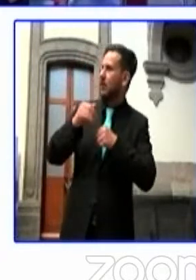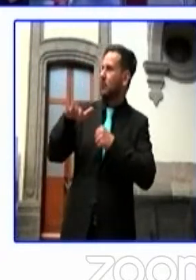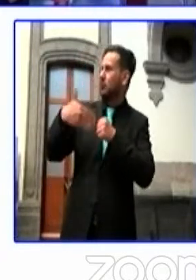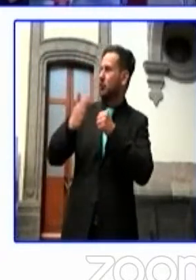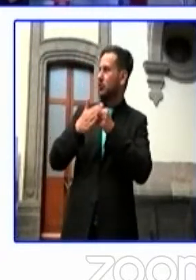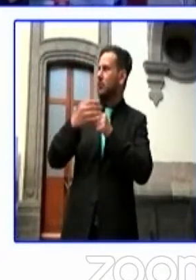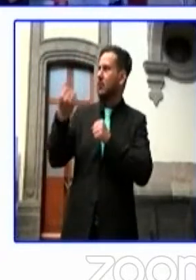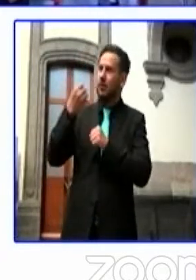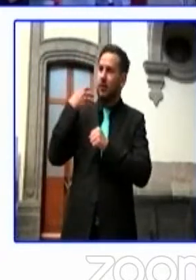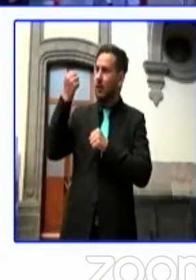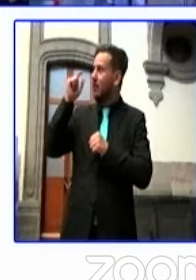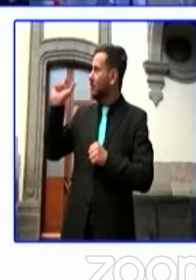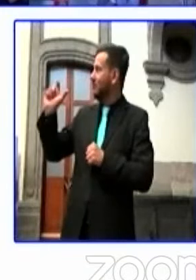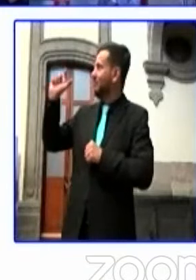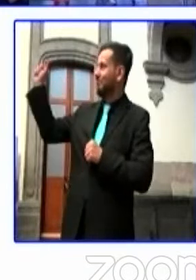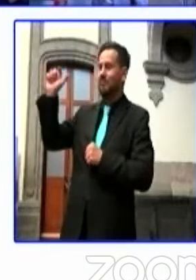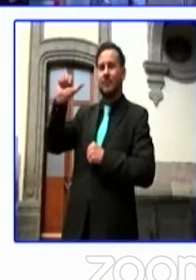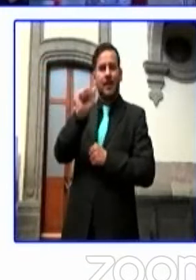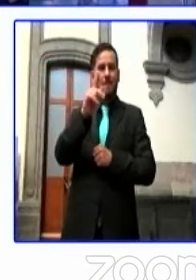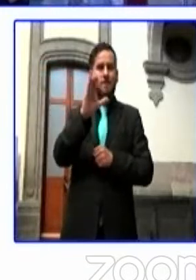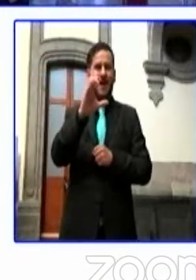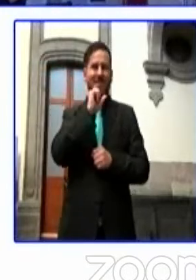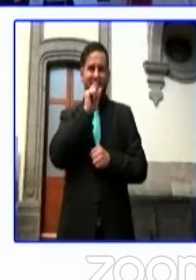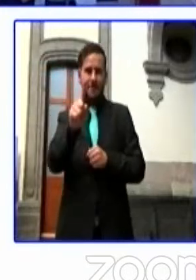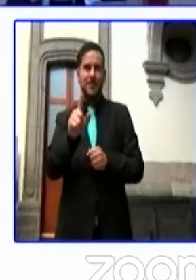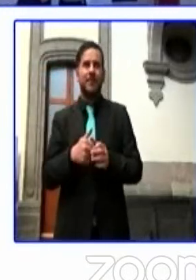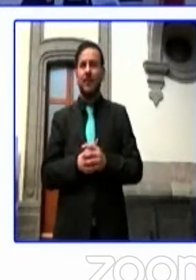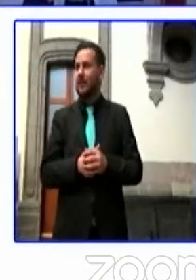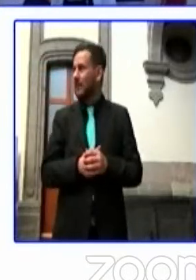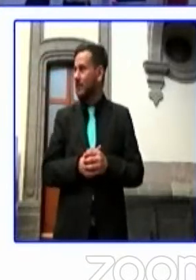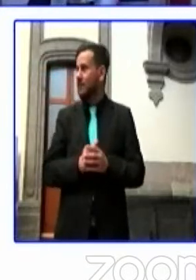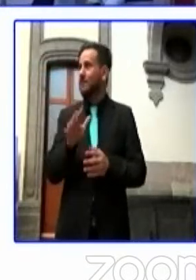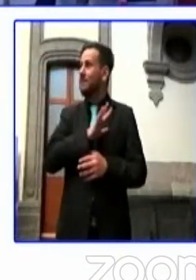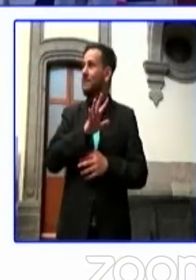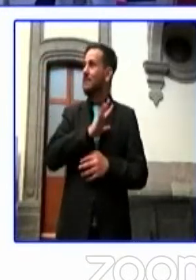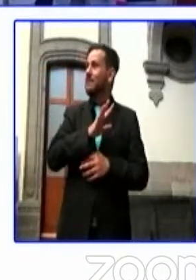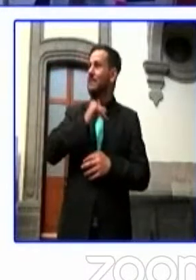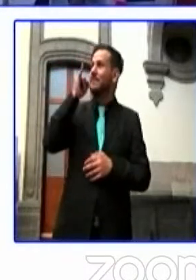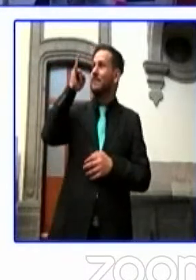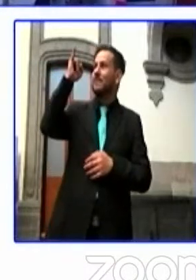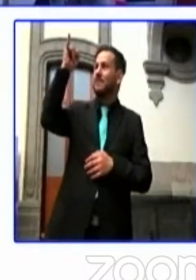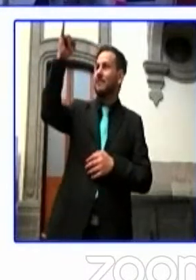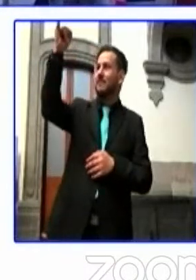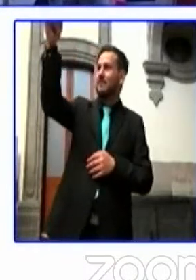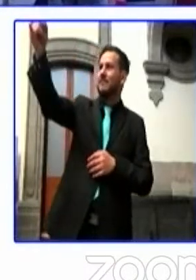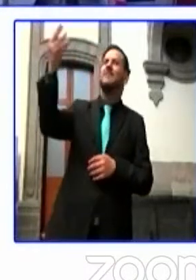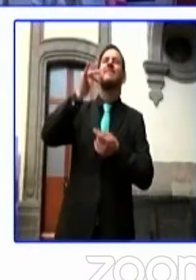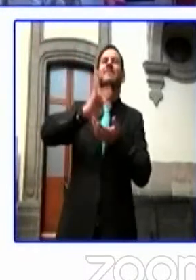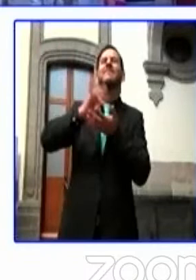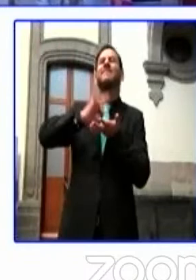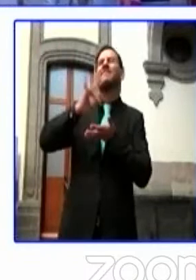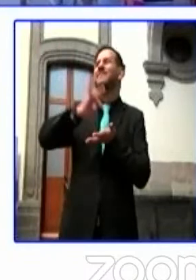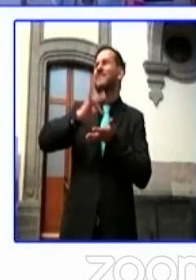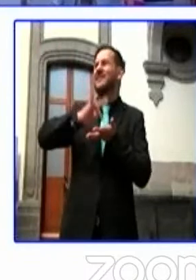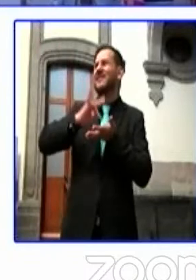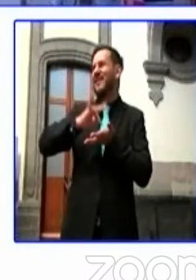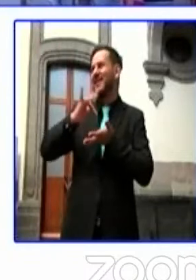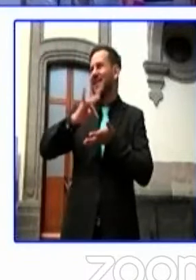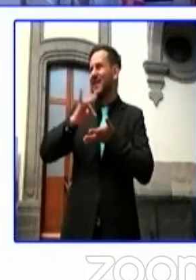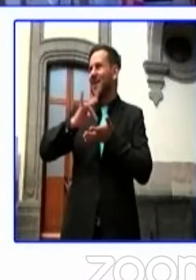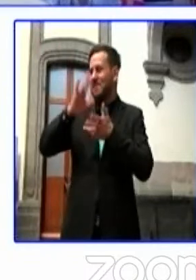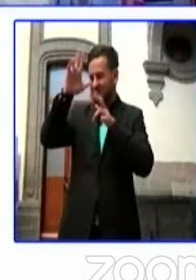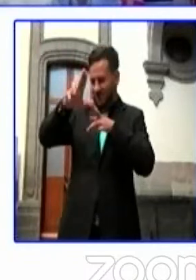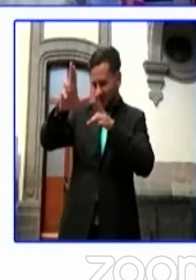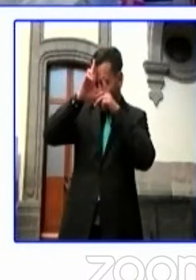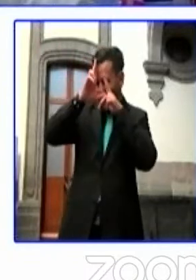van a ver el logo de APAC allá arriba también. ¡Ay, ya, ya estás, Lupita! Muchísimas gracias, muchas gracias, Lupita. Qué honor